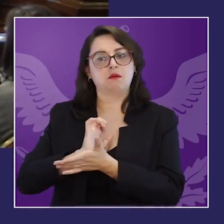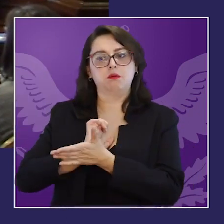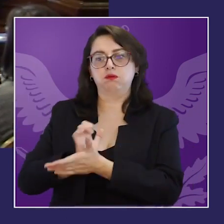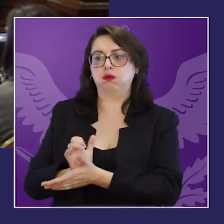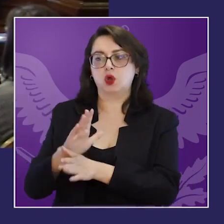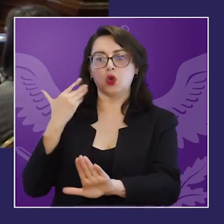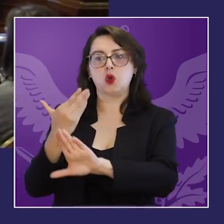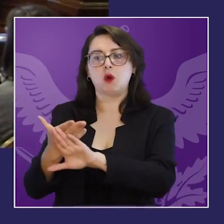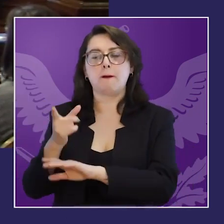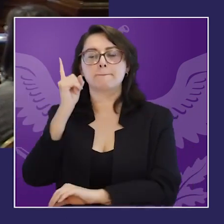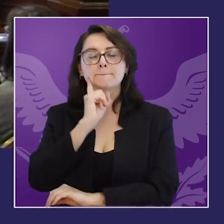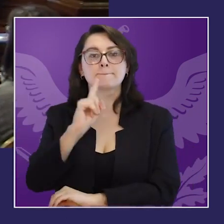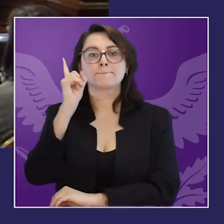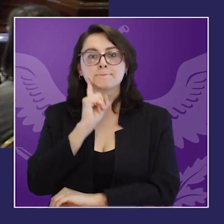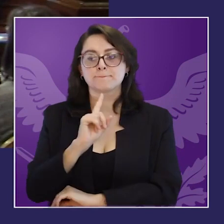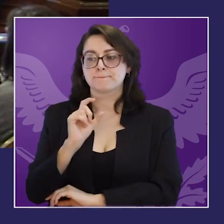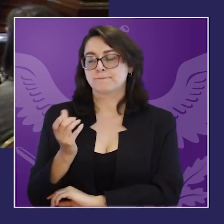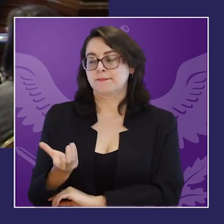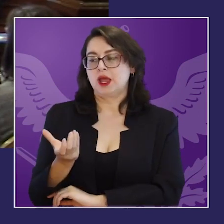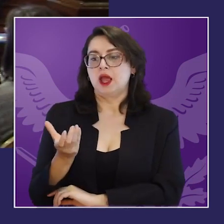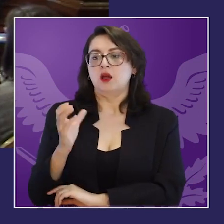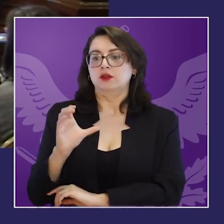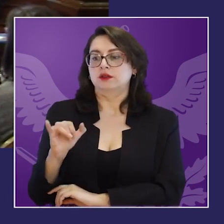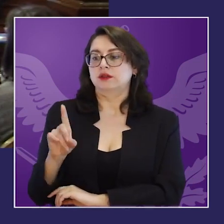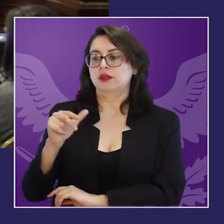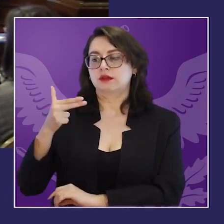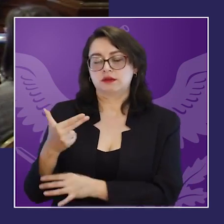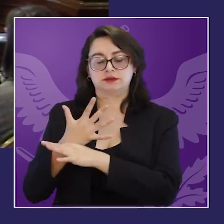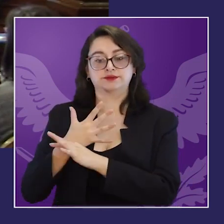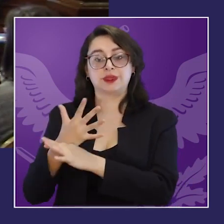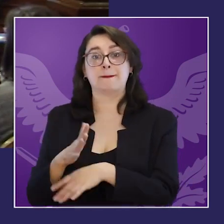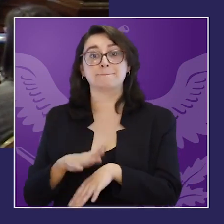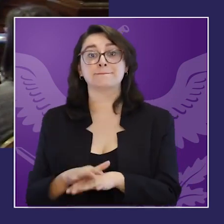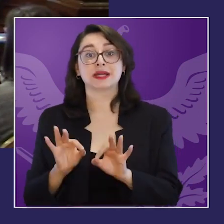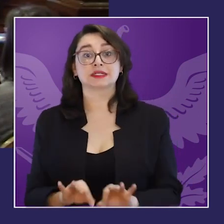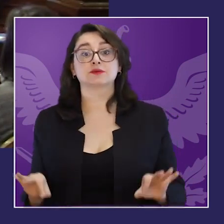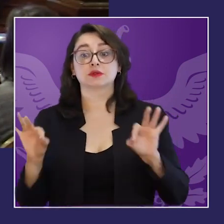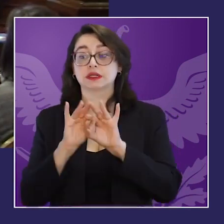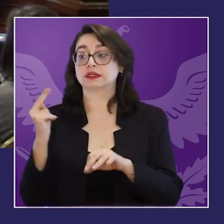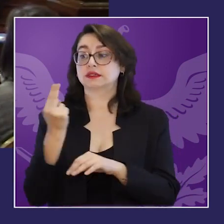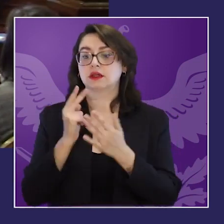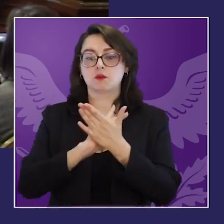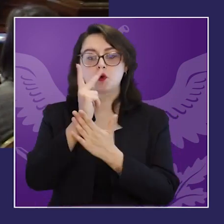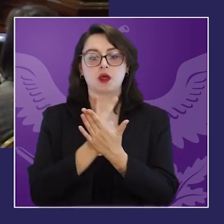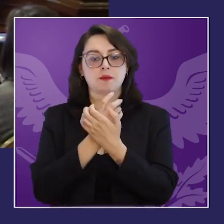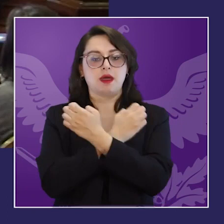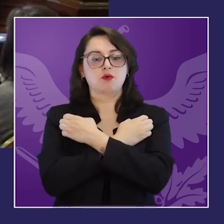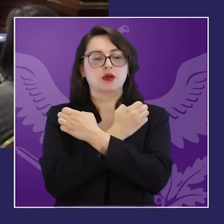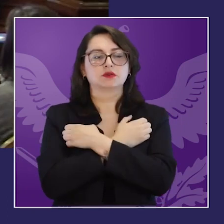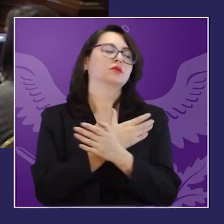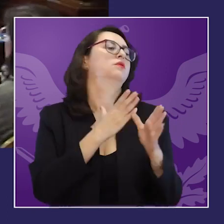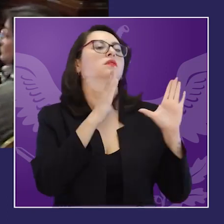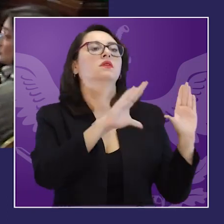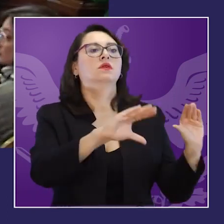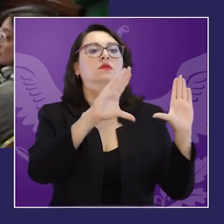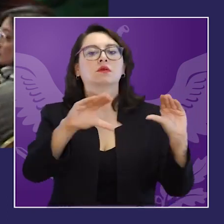estructurales de discriminación y de violencia contra la mujer, la Corte ha estimado de la mayor relevancia y centralidad el desarrollo